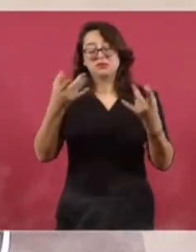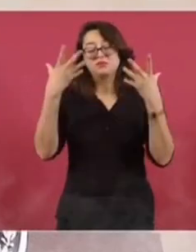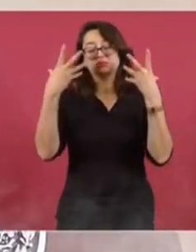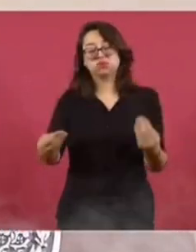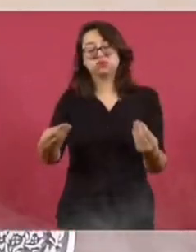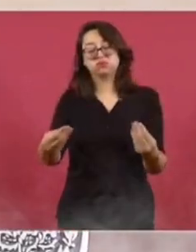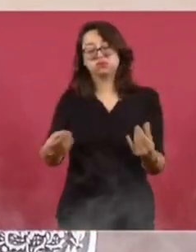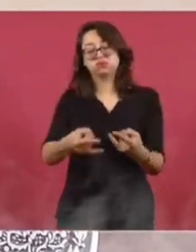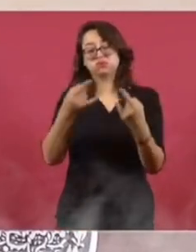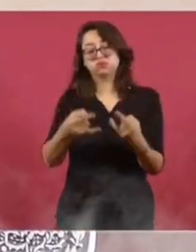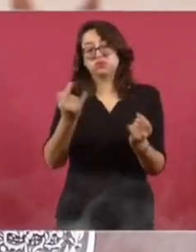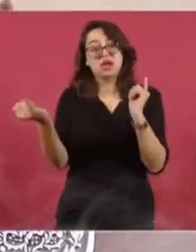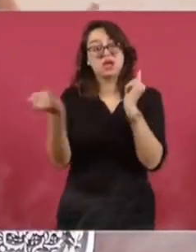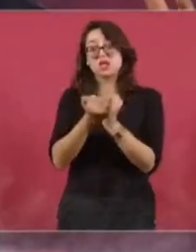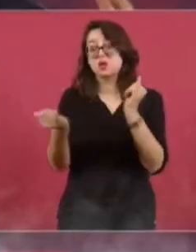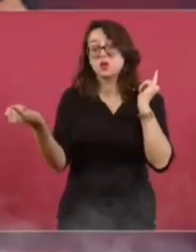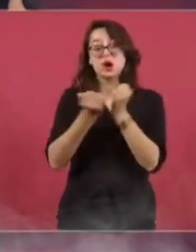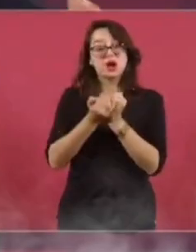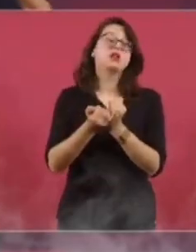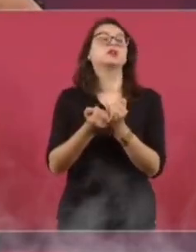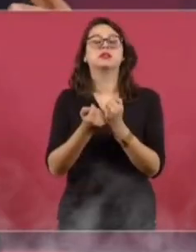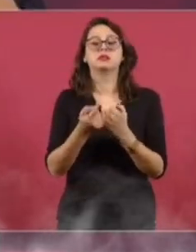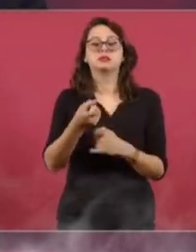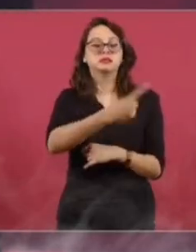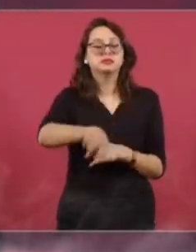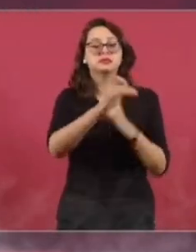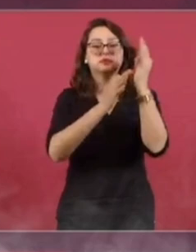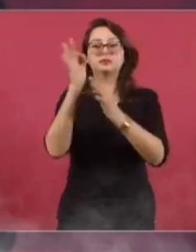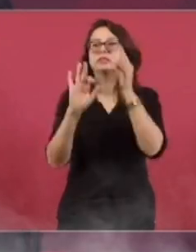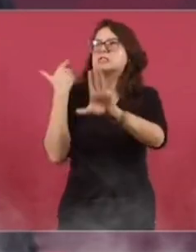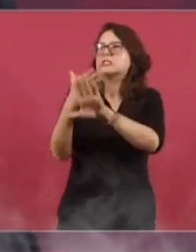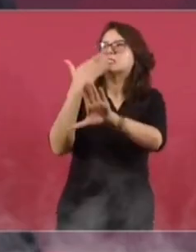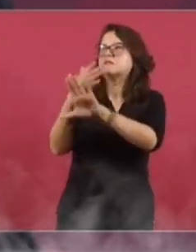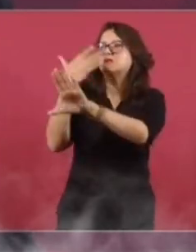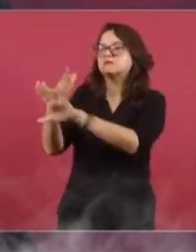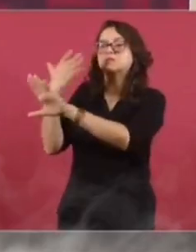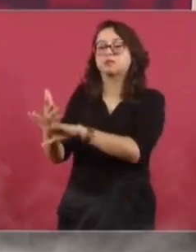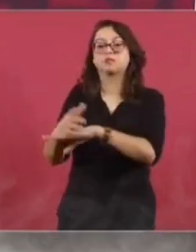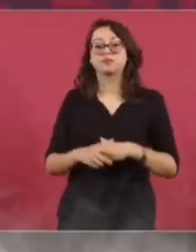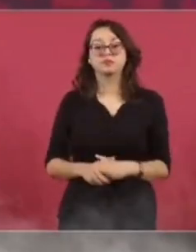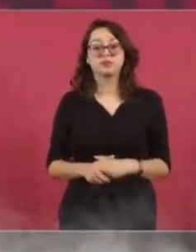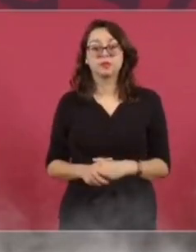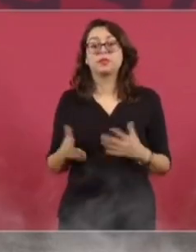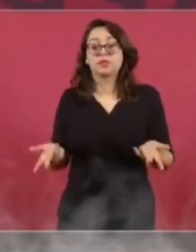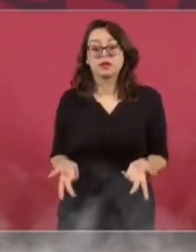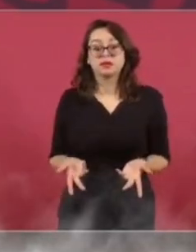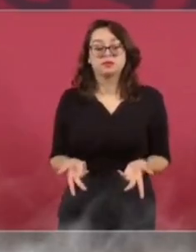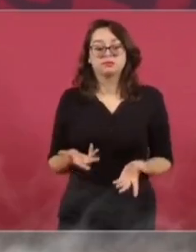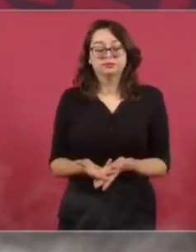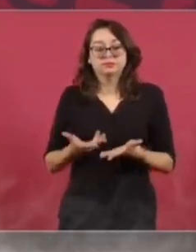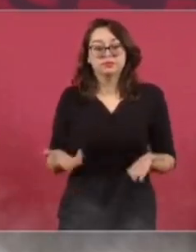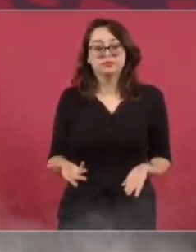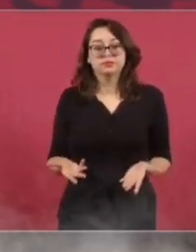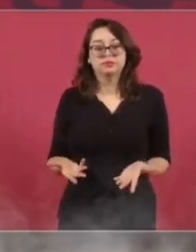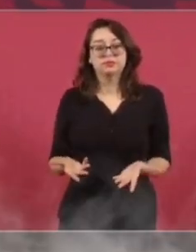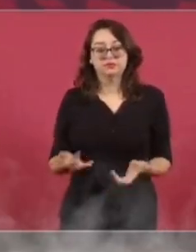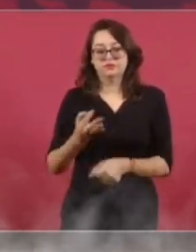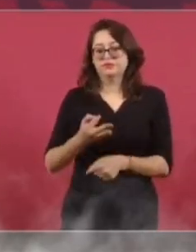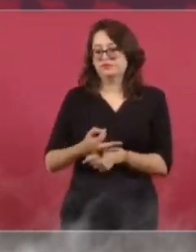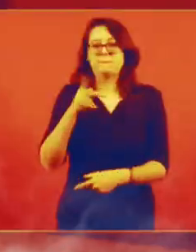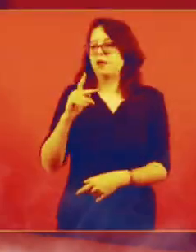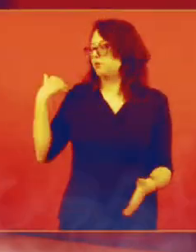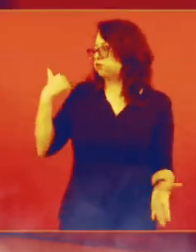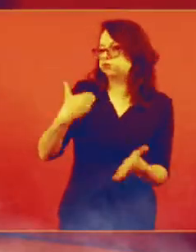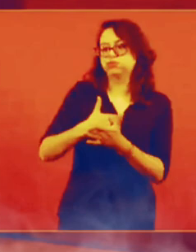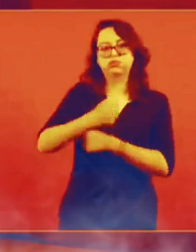muchísimos. Entonces, las campañas en medio, bueno, como ahora, si puedo hablar de esto, pues es porque ya hemos pasado por